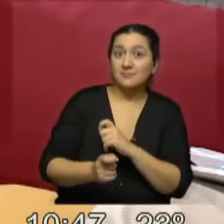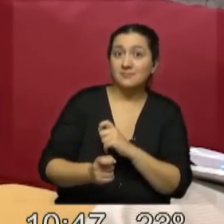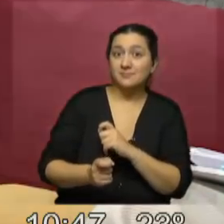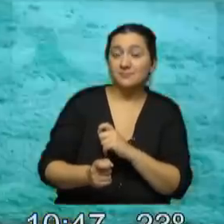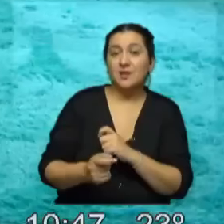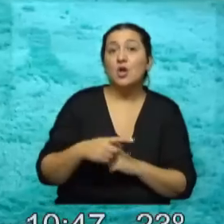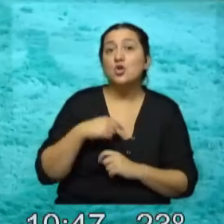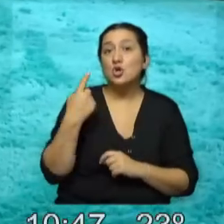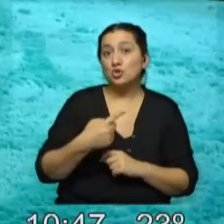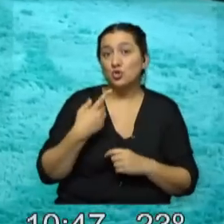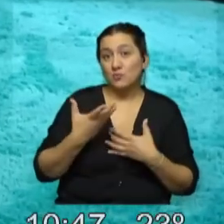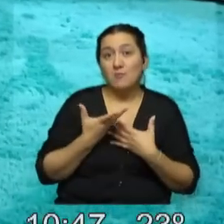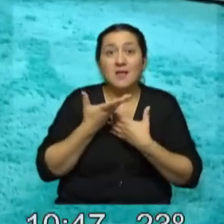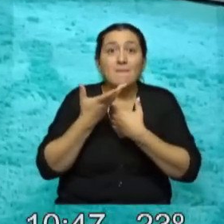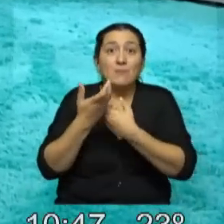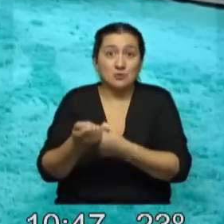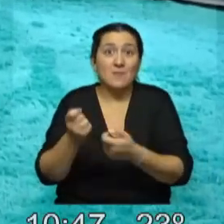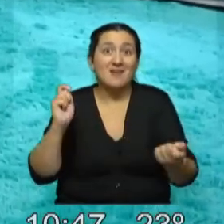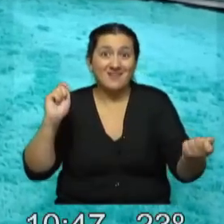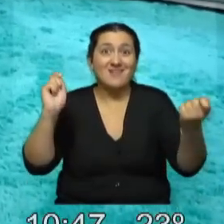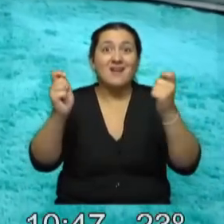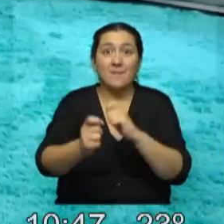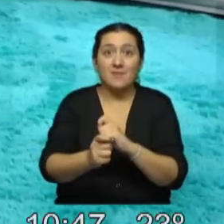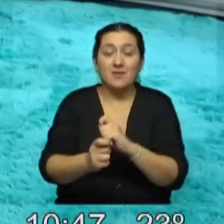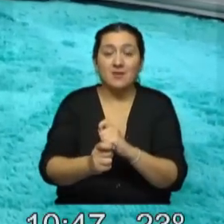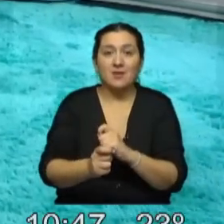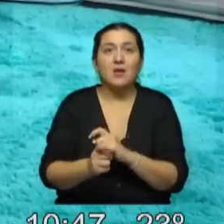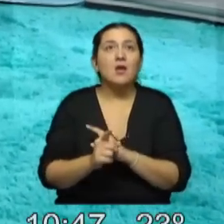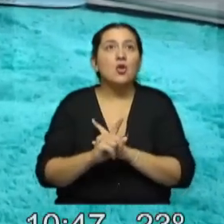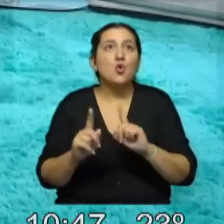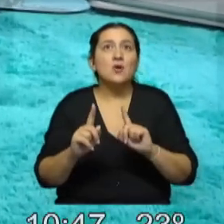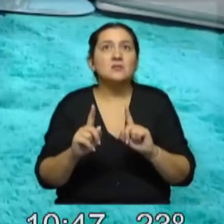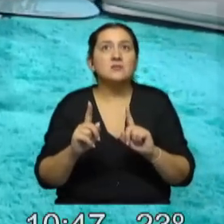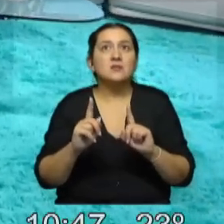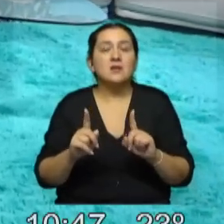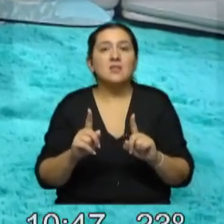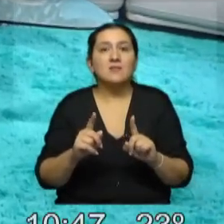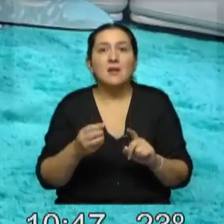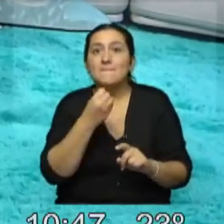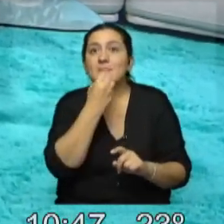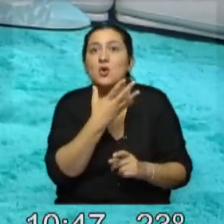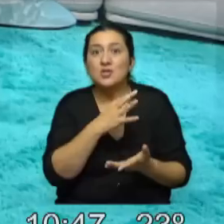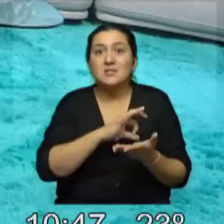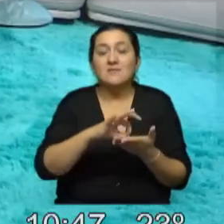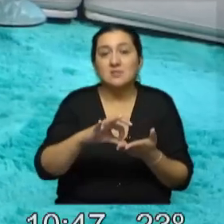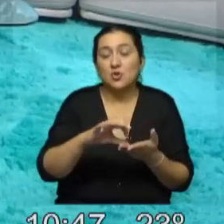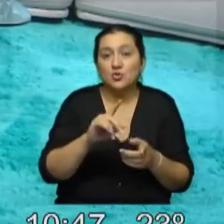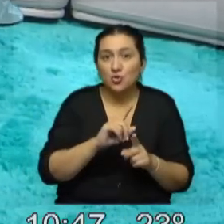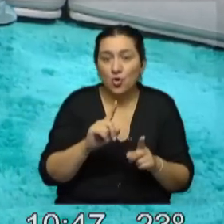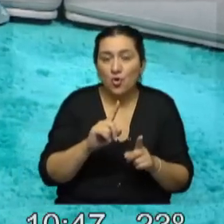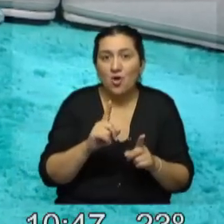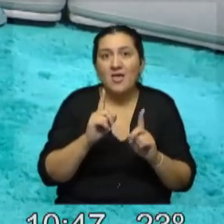lo vamos a tener que cambiar no es que debe recibir mejores servicios sino que debe recibir